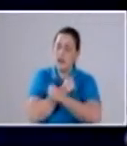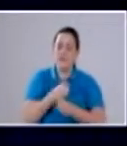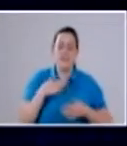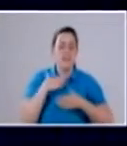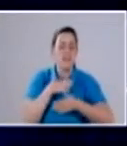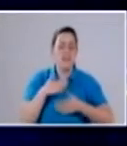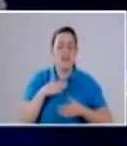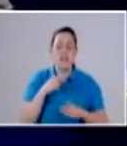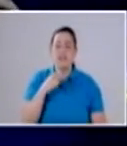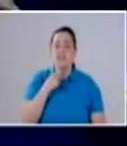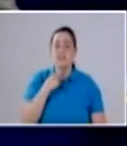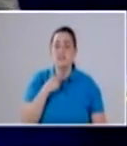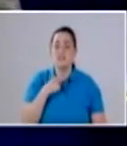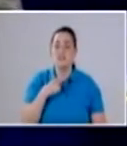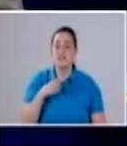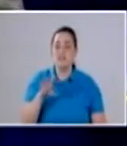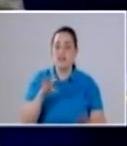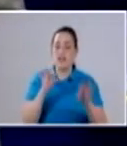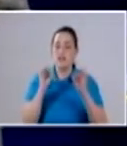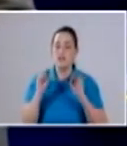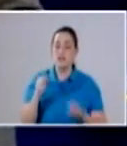guste algo que a uno no le gusta.